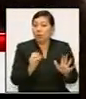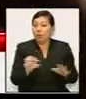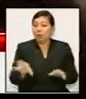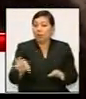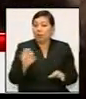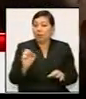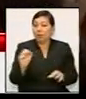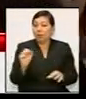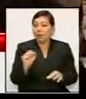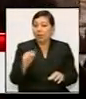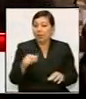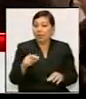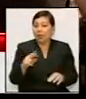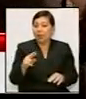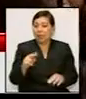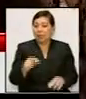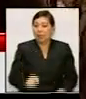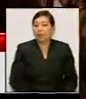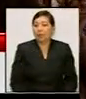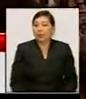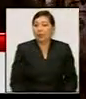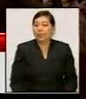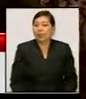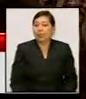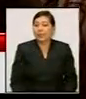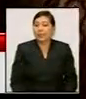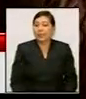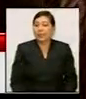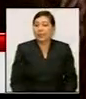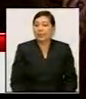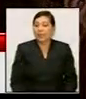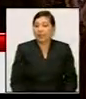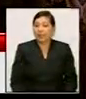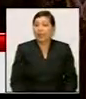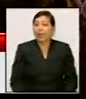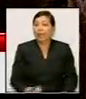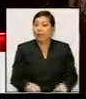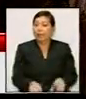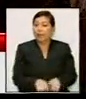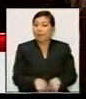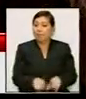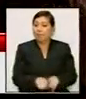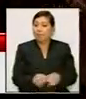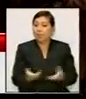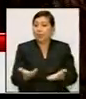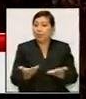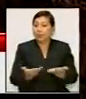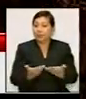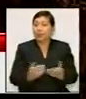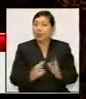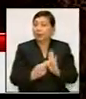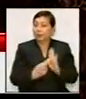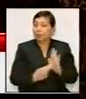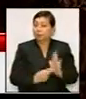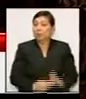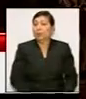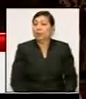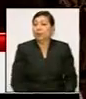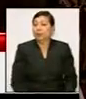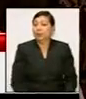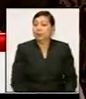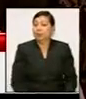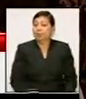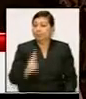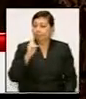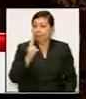elegido senador de la República. De esta manera, el Congreso de la República, le rinde